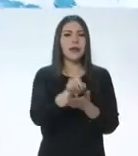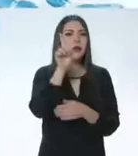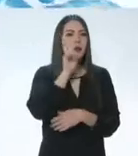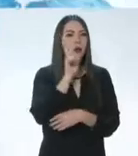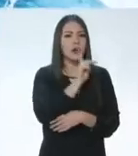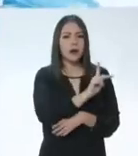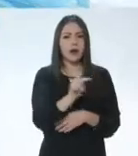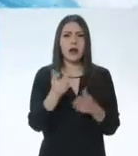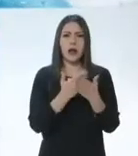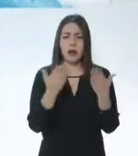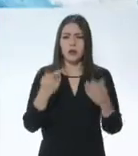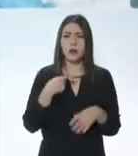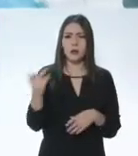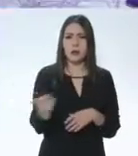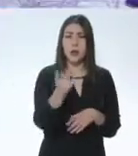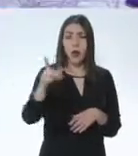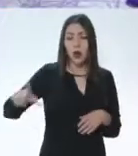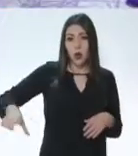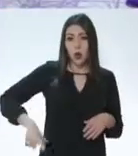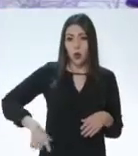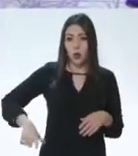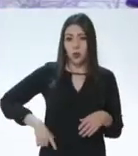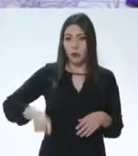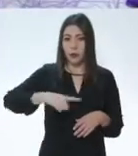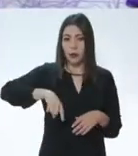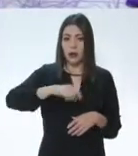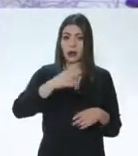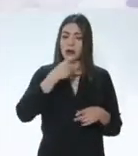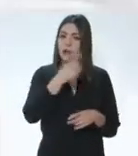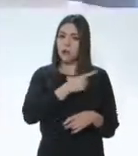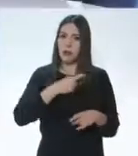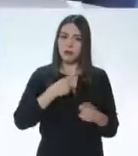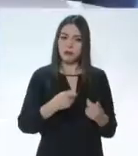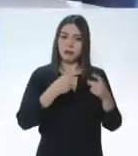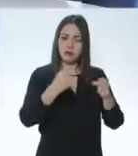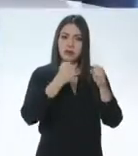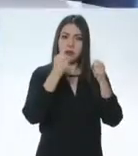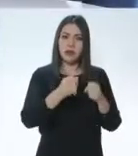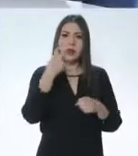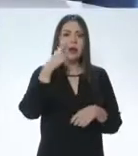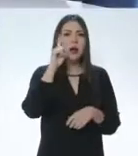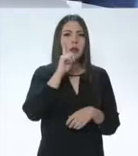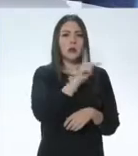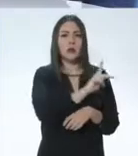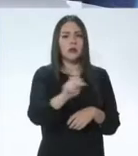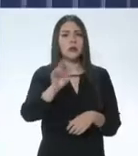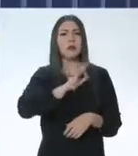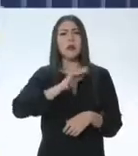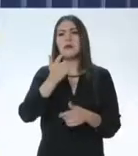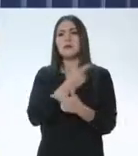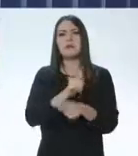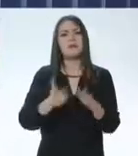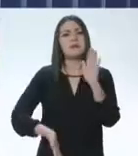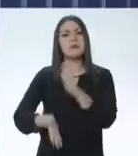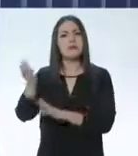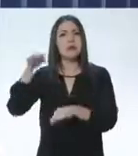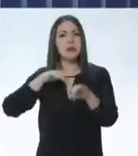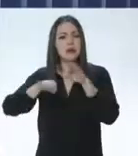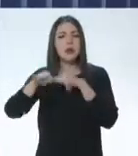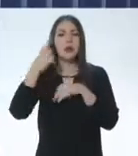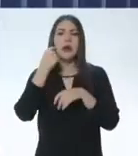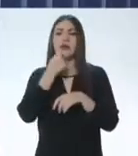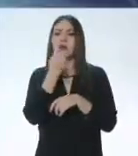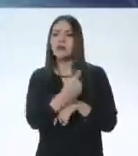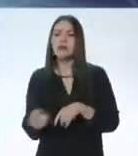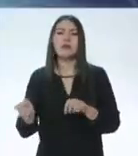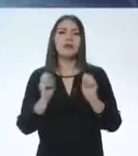la responsabilidad de garantizar que las mujeres puedan ir a trabajar de manera libre, dejando a sus hijos en un lugar seguro,